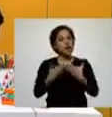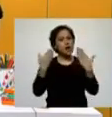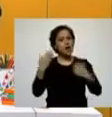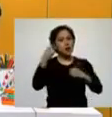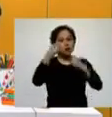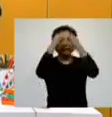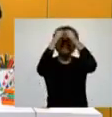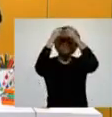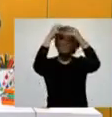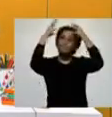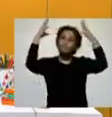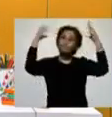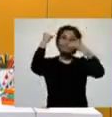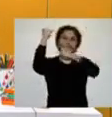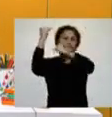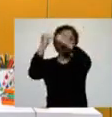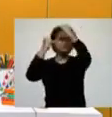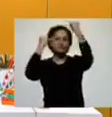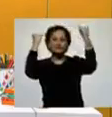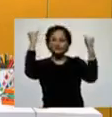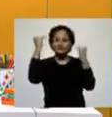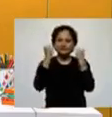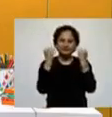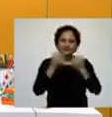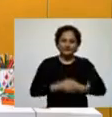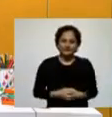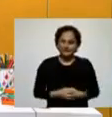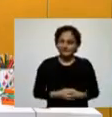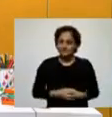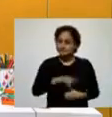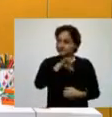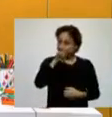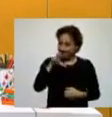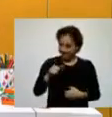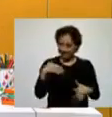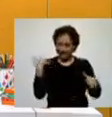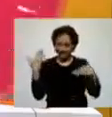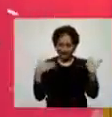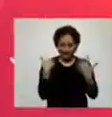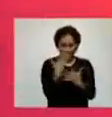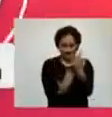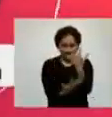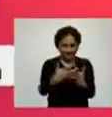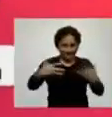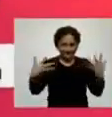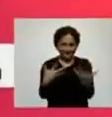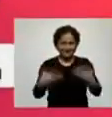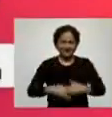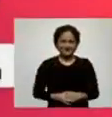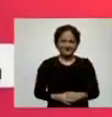creatividad. Dejar volar nuestra imaginación y hacer algo divertido.